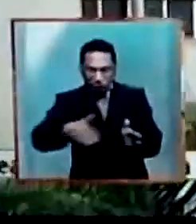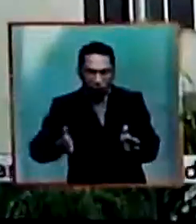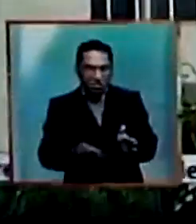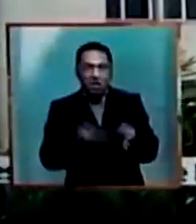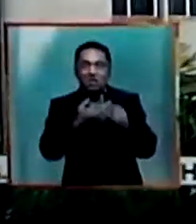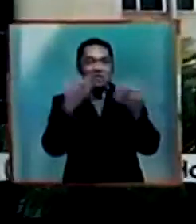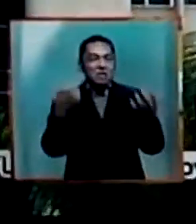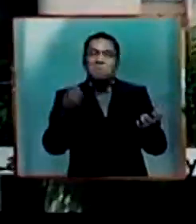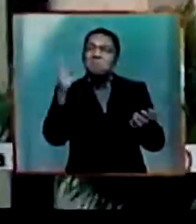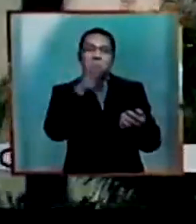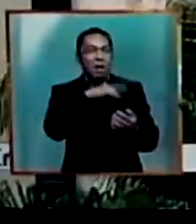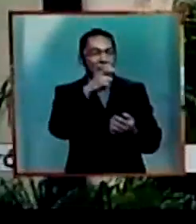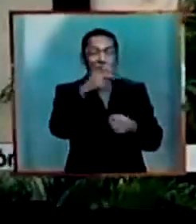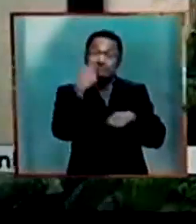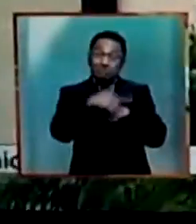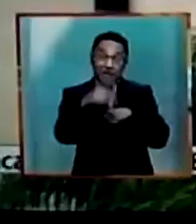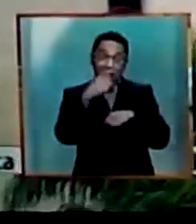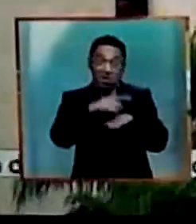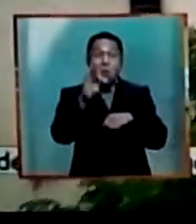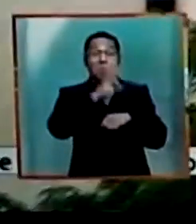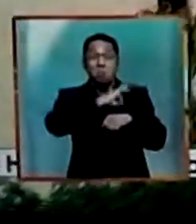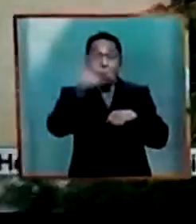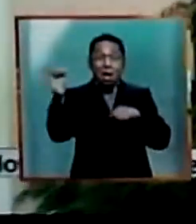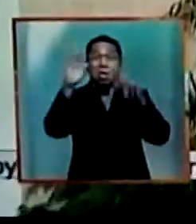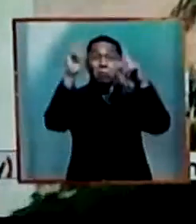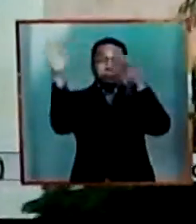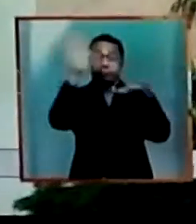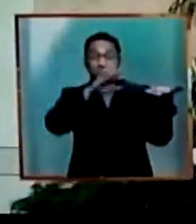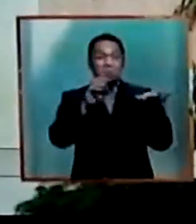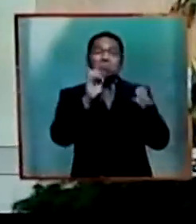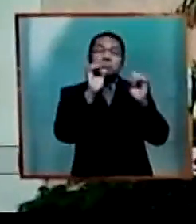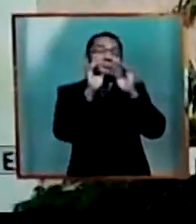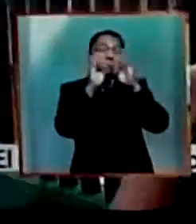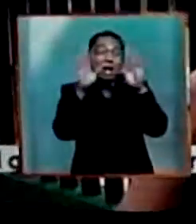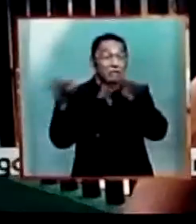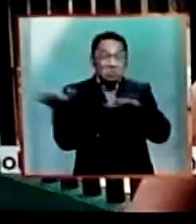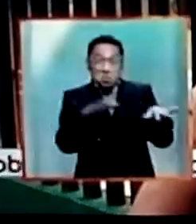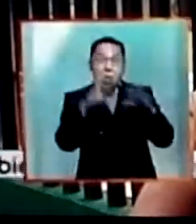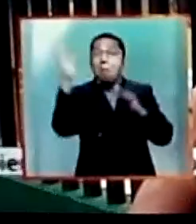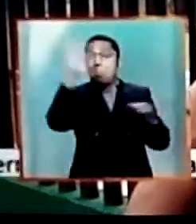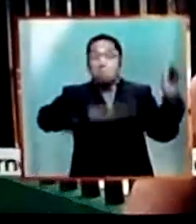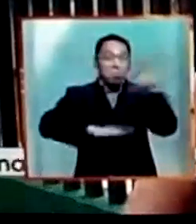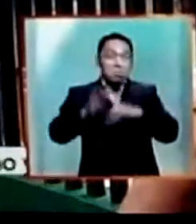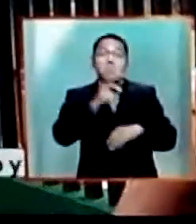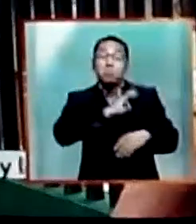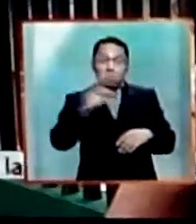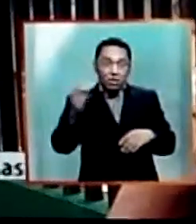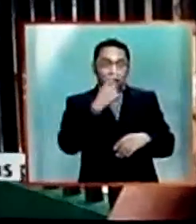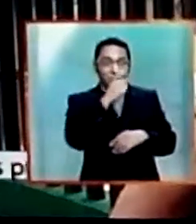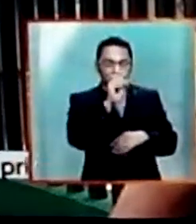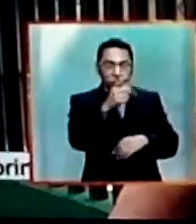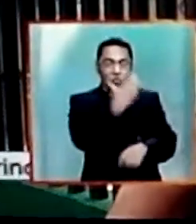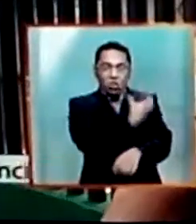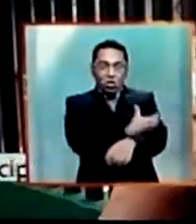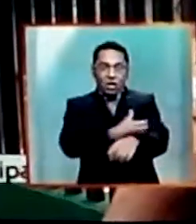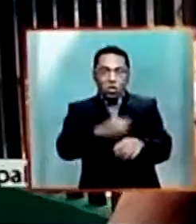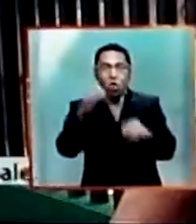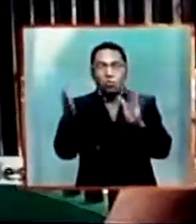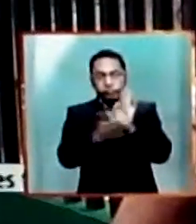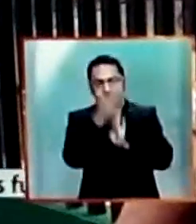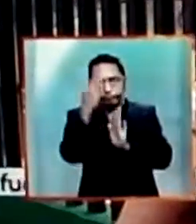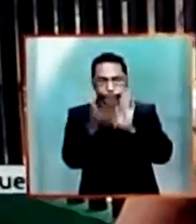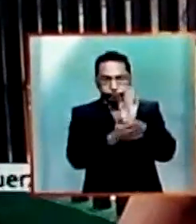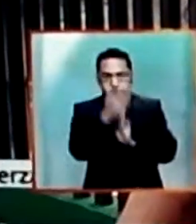inmueble, lo que representa un riesgo de colapso en caso de un terremoto de fuerte intensidad, informó el coordinador delegacional de Construcciones